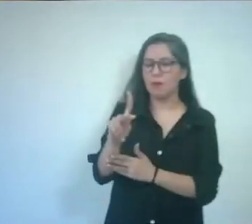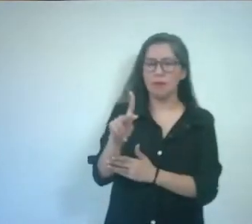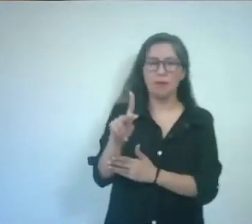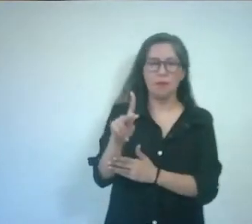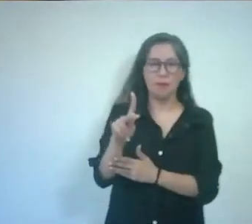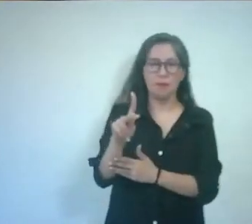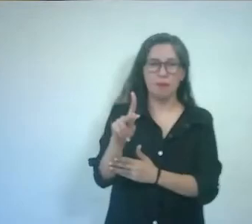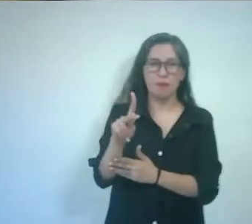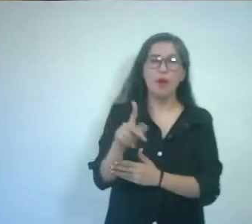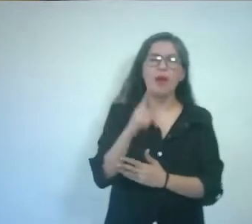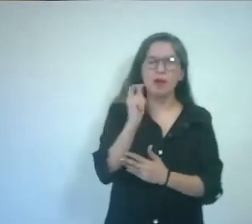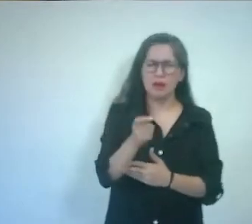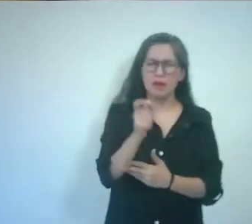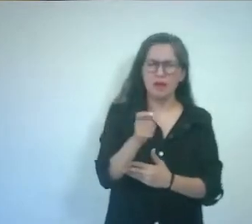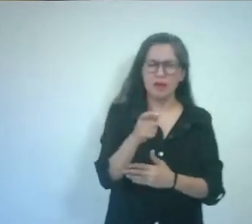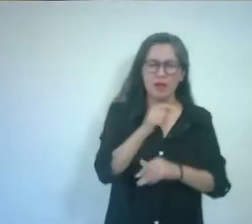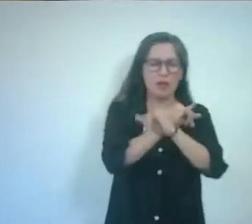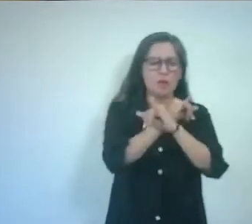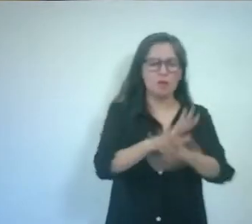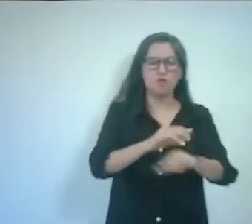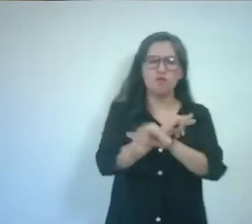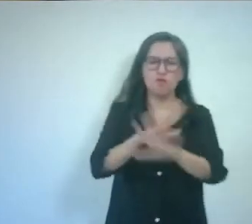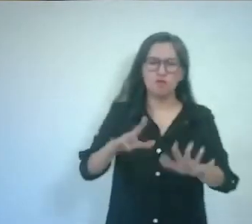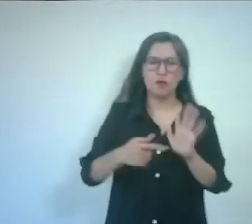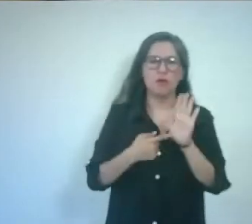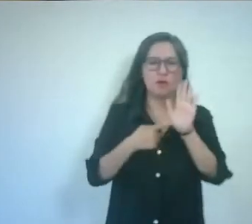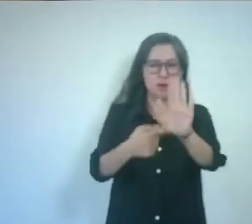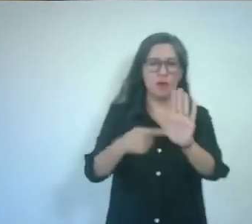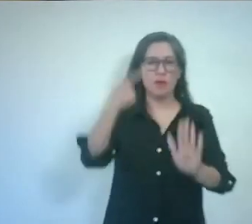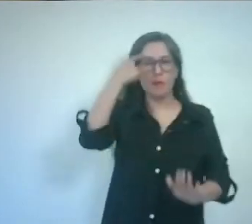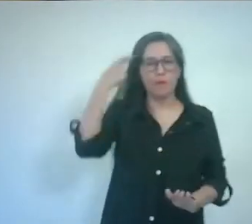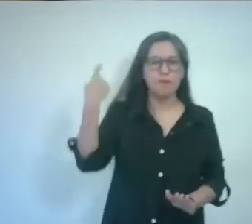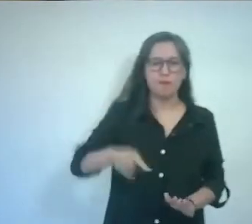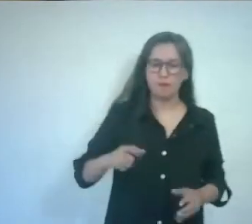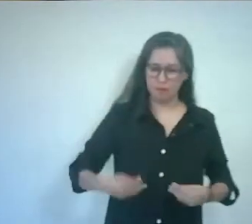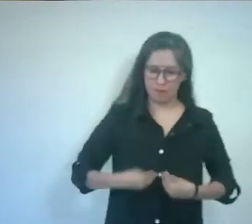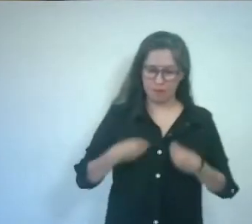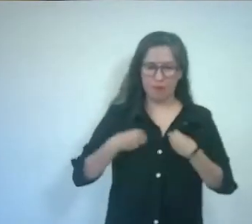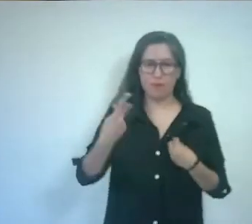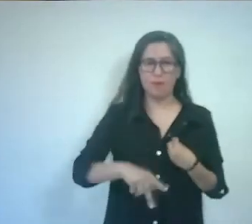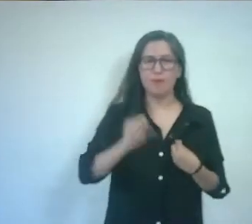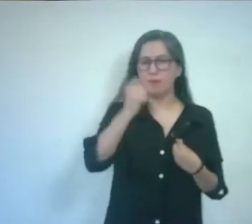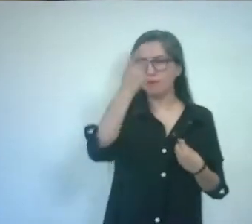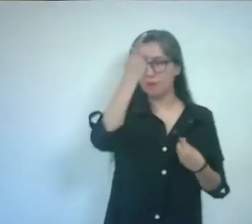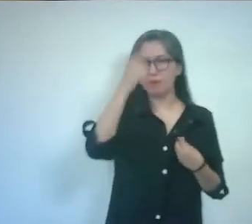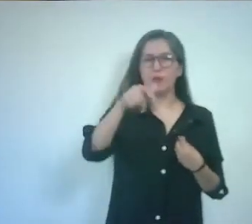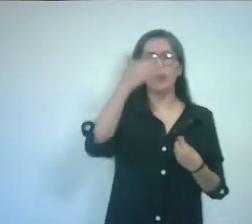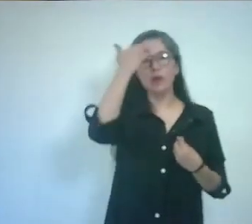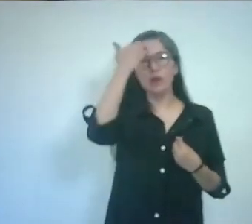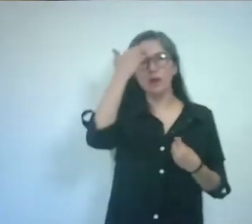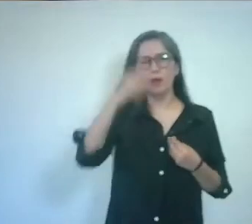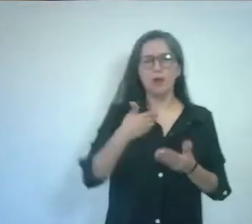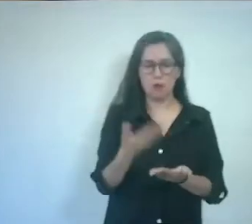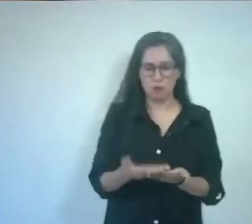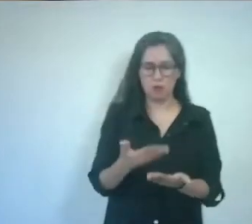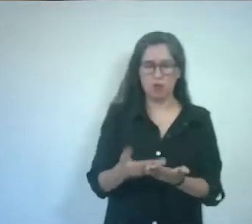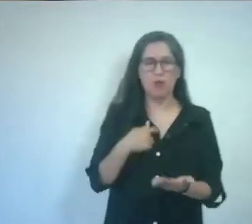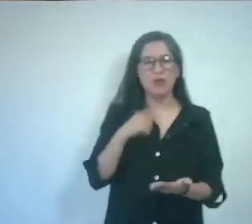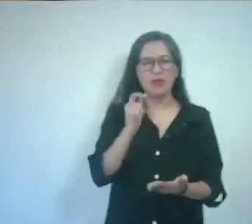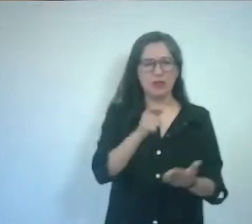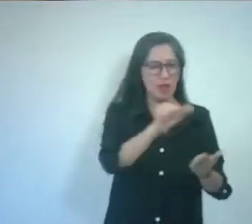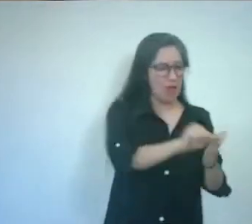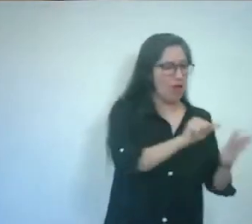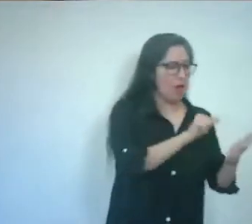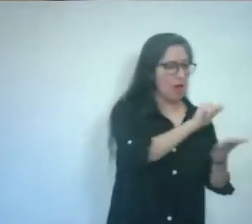un instrumento de carácter informativo para que las y los potosinos conozcan los resultados consignados en las actas de